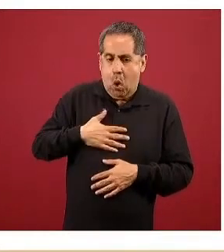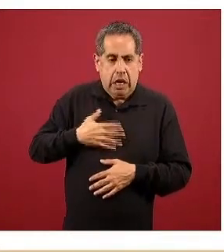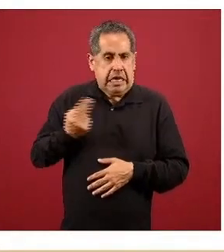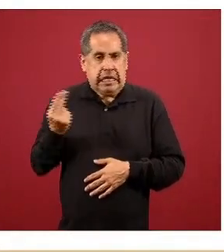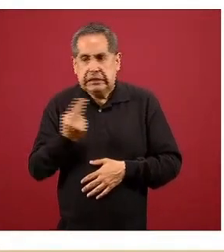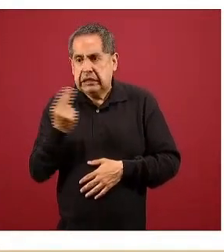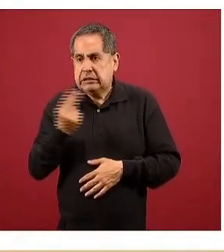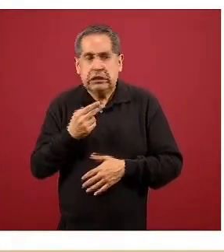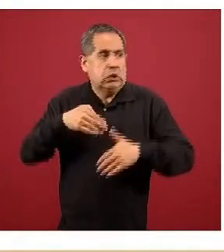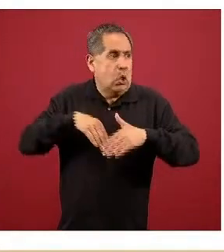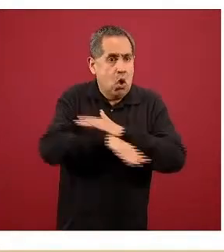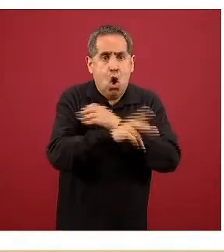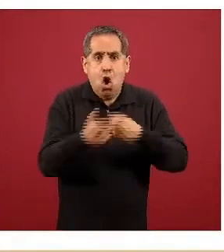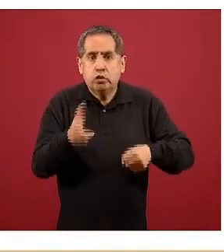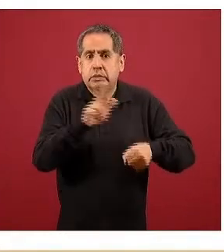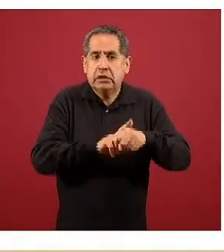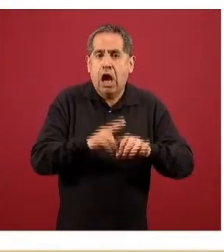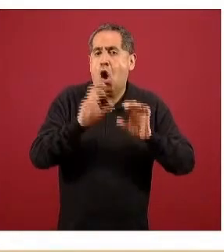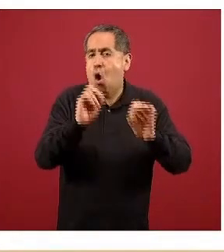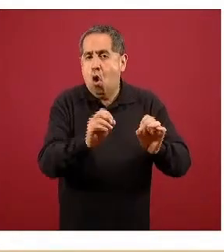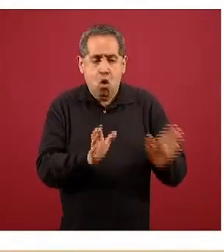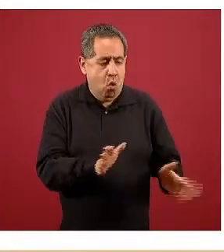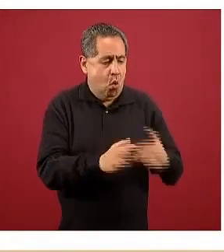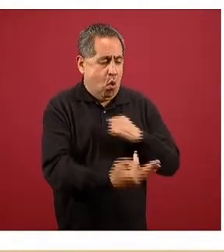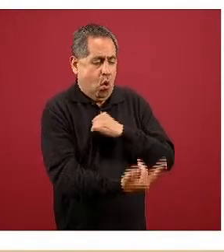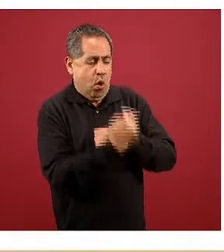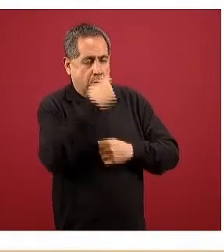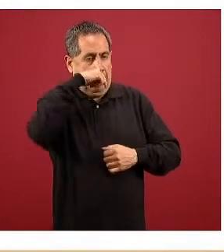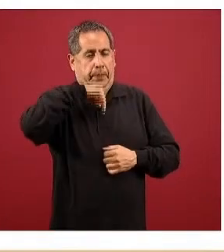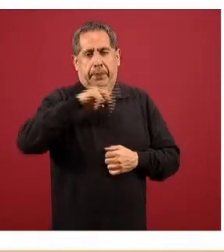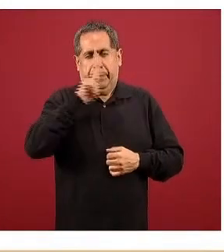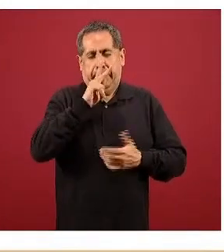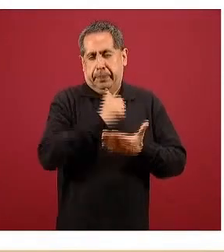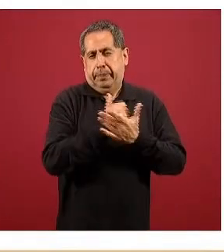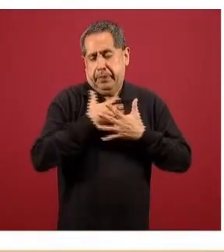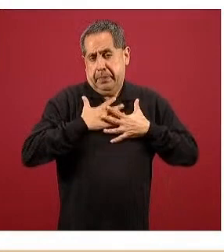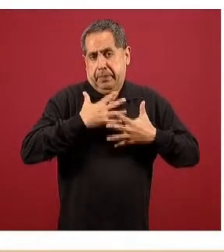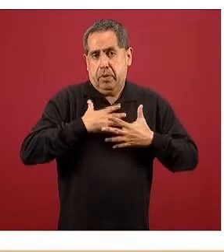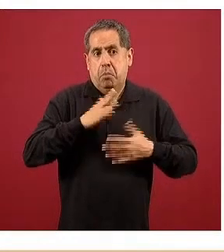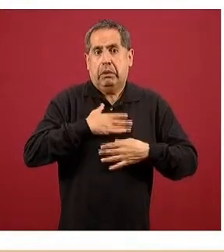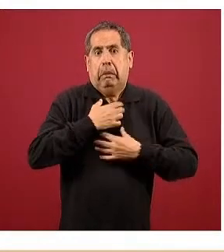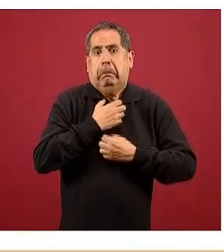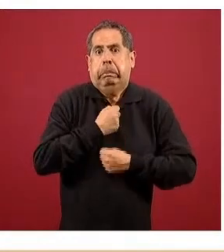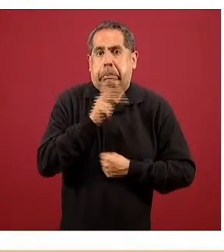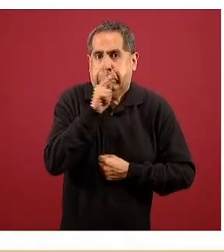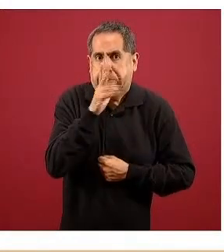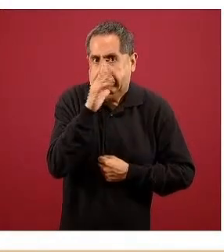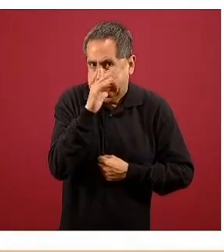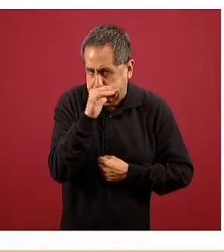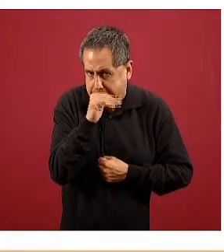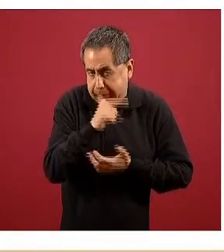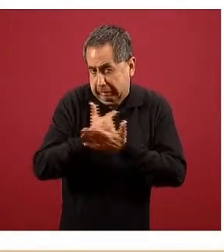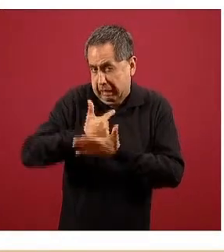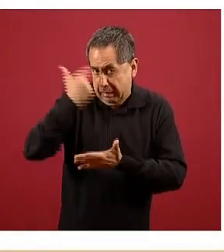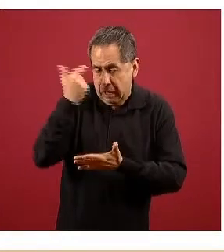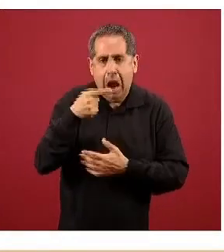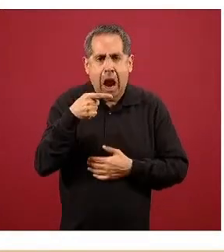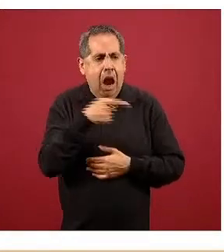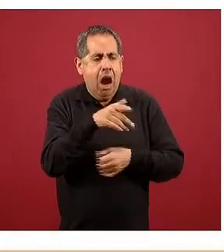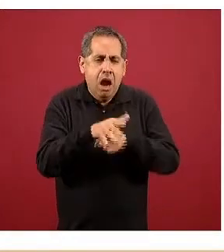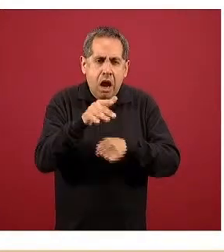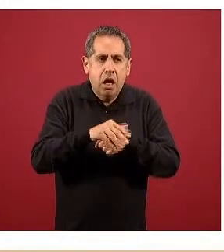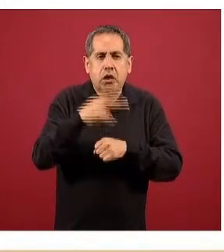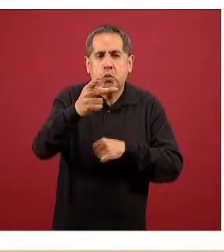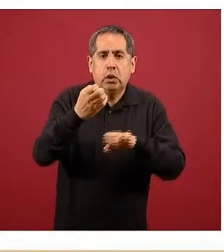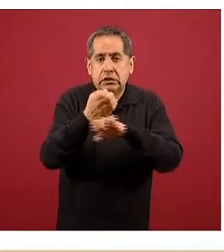una cama o de un ventilador, porque usted presente una infección respiratoria aguda grave, en